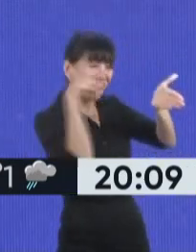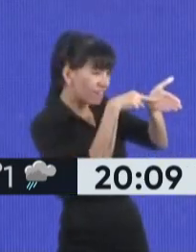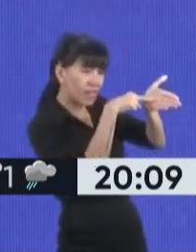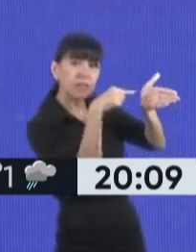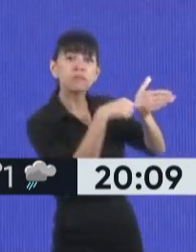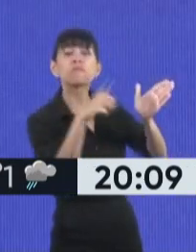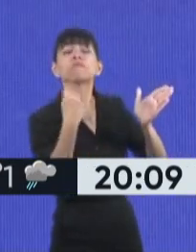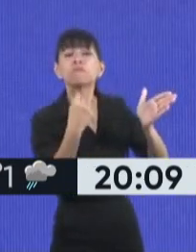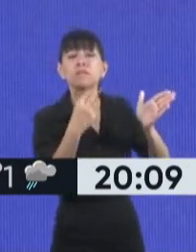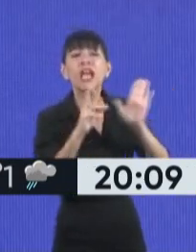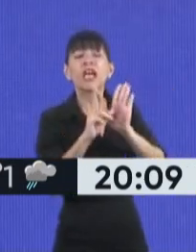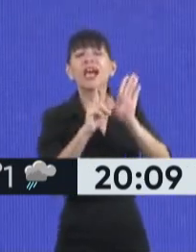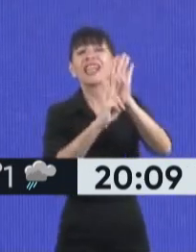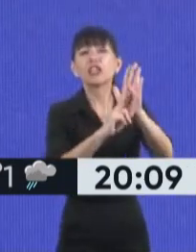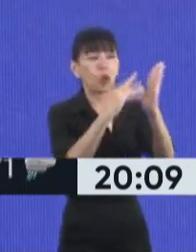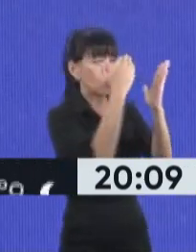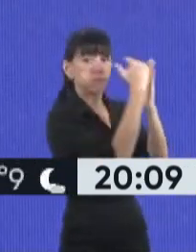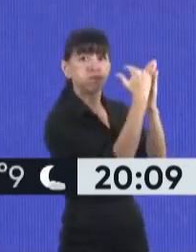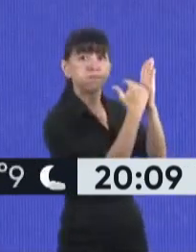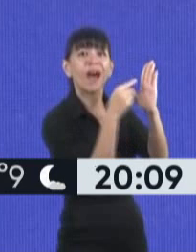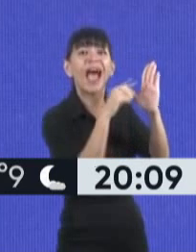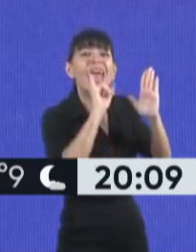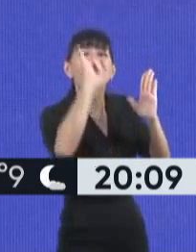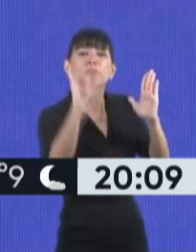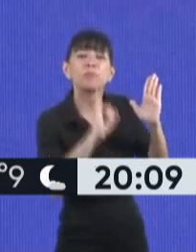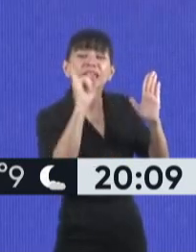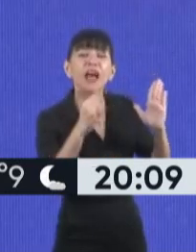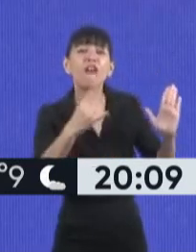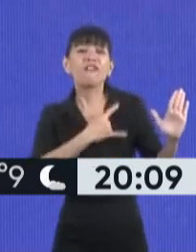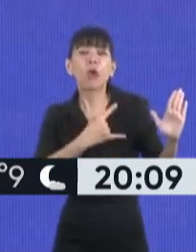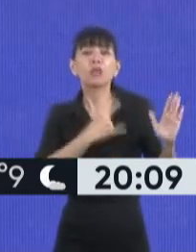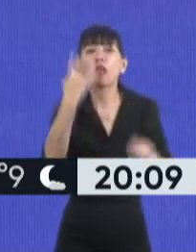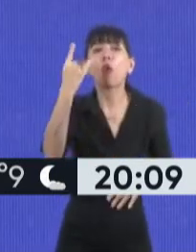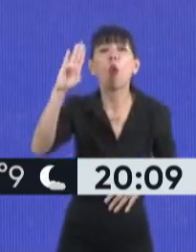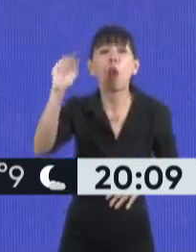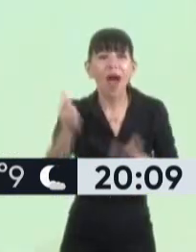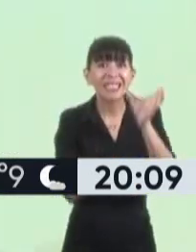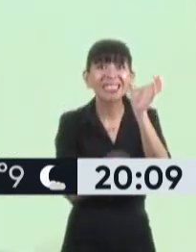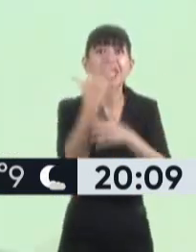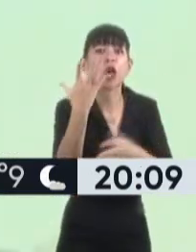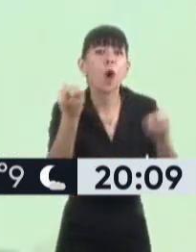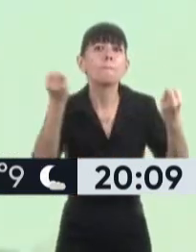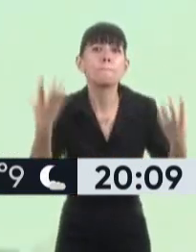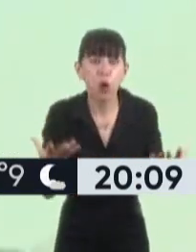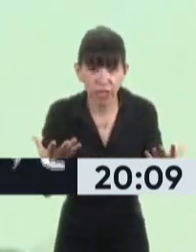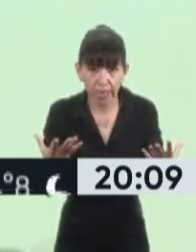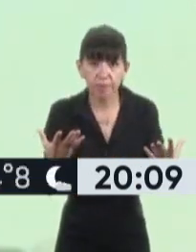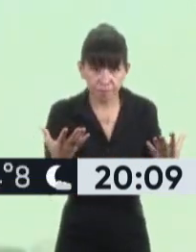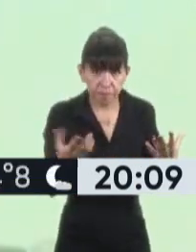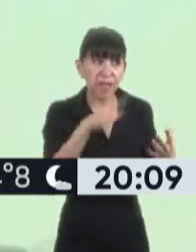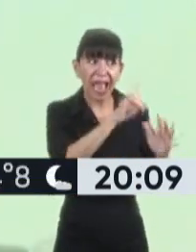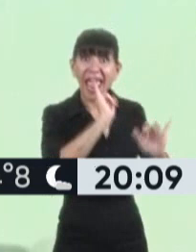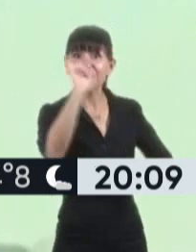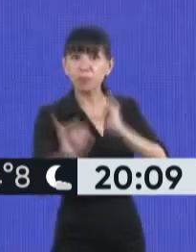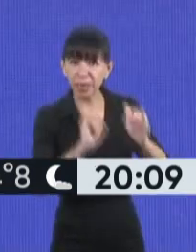por la que en la ciudad de Buenos Aires se creó la Universidad de Buenos Aires. Y hay que leer los fundamentos.